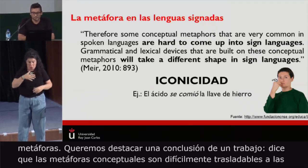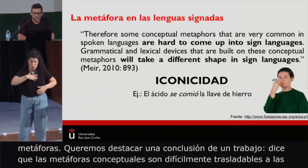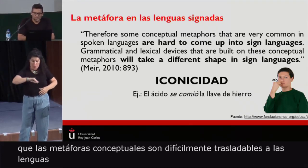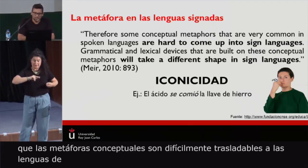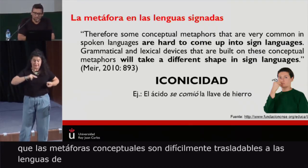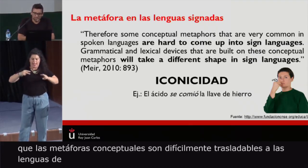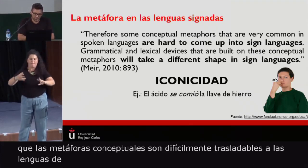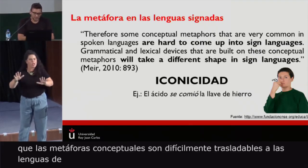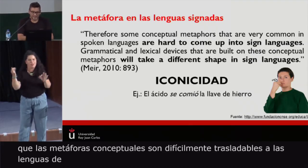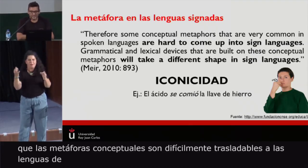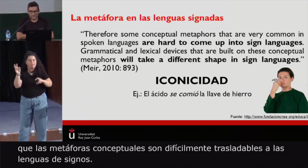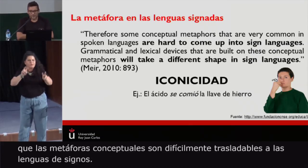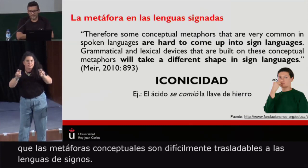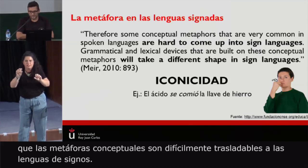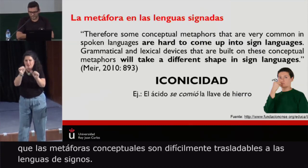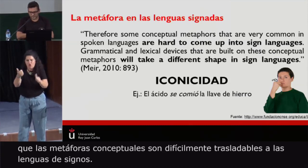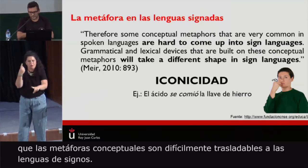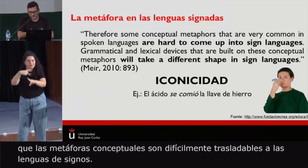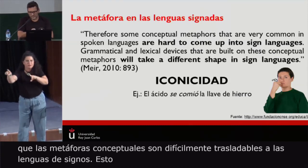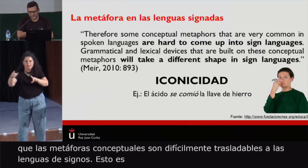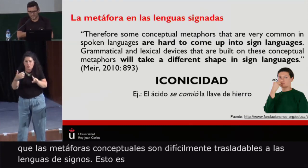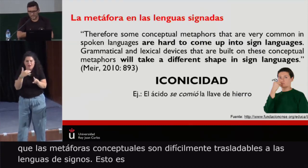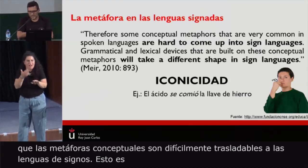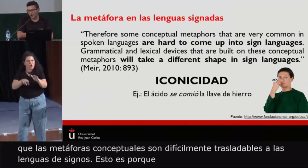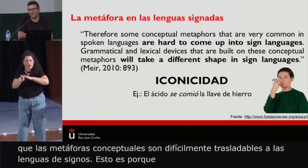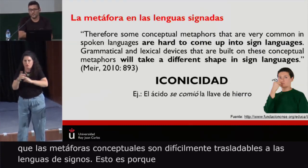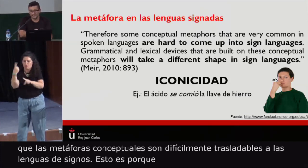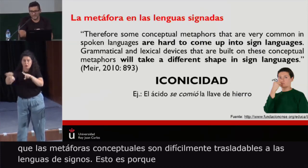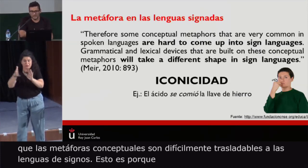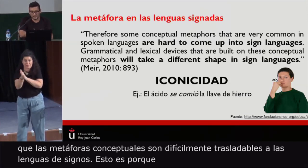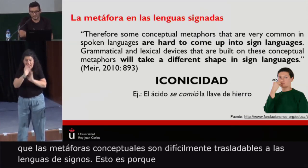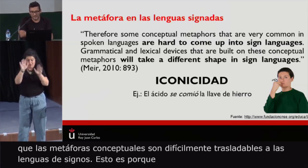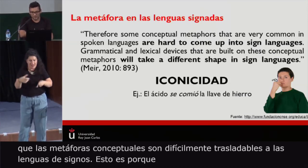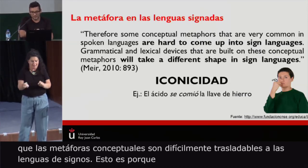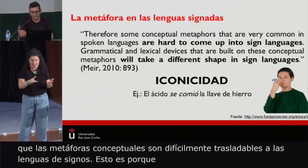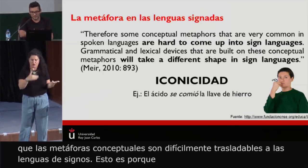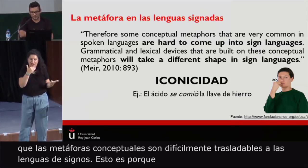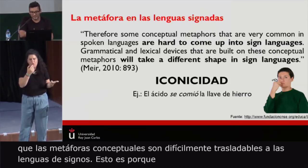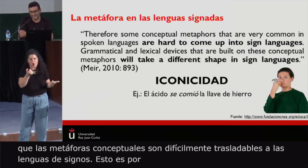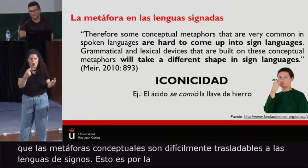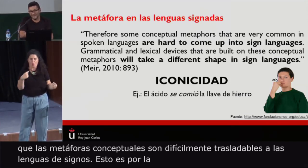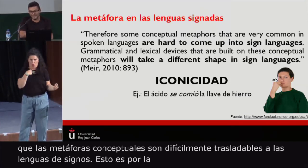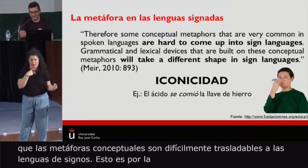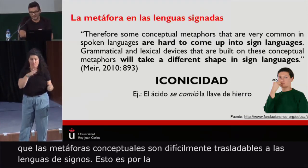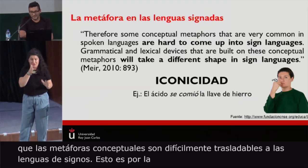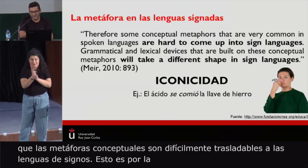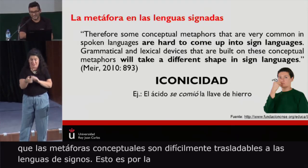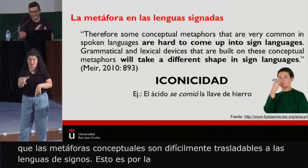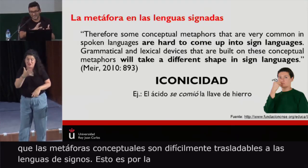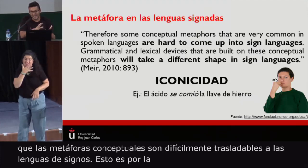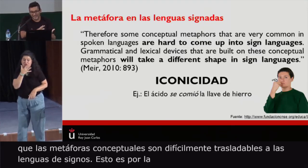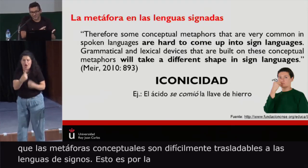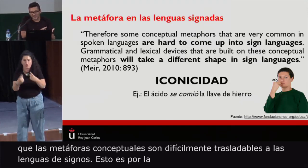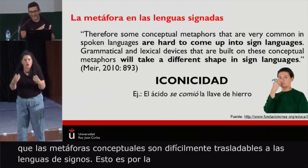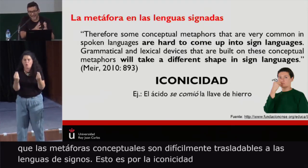¿no? Y esto básicamente es porque es por la iconicidad de las lenguas de signos, porque se transparenta, ¿vale?